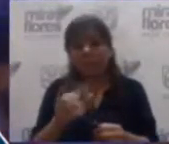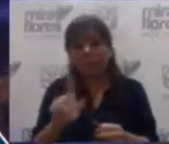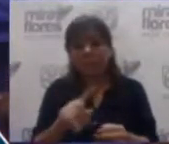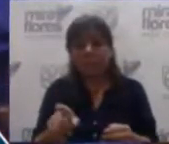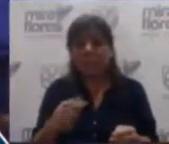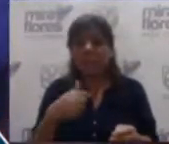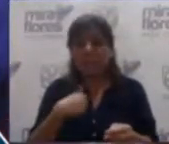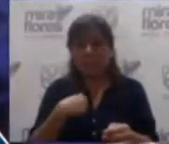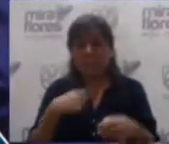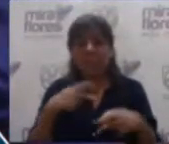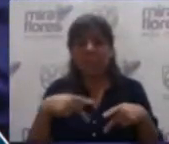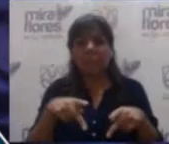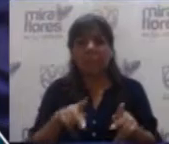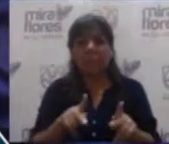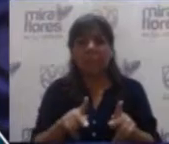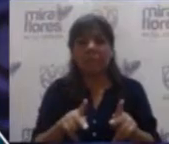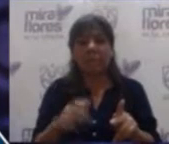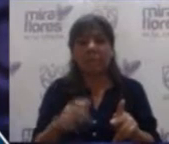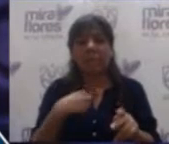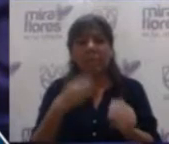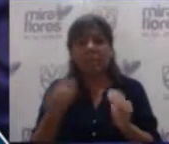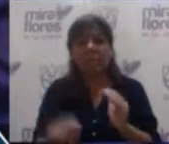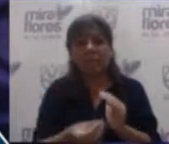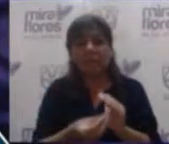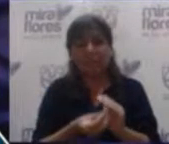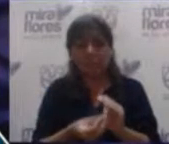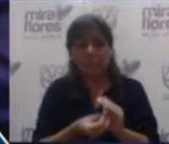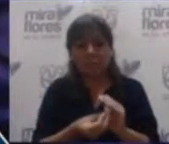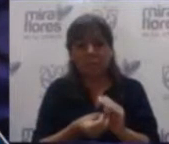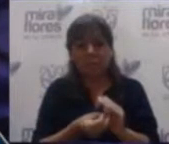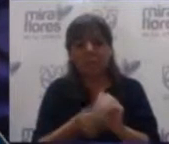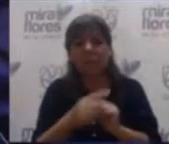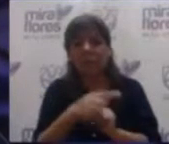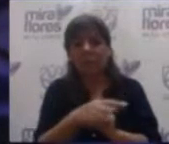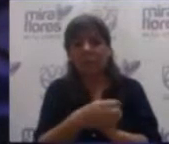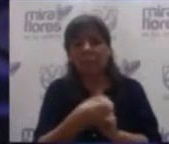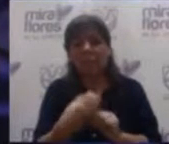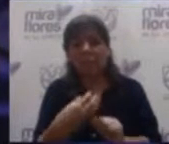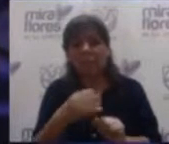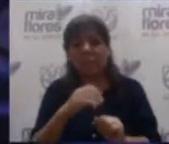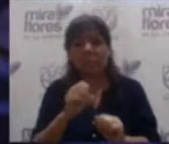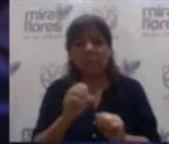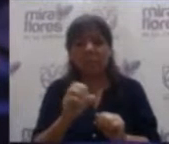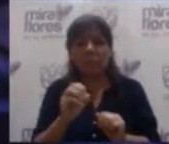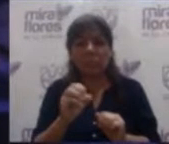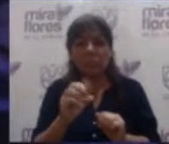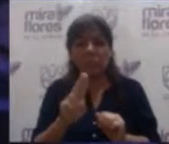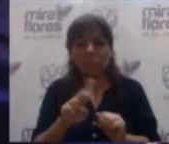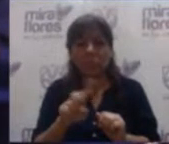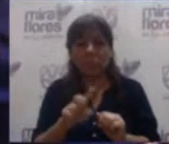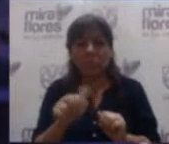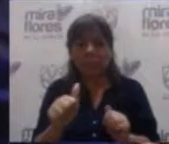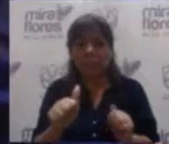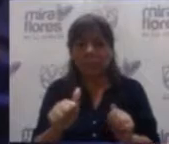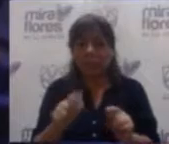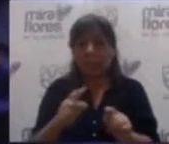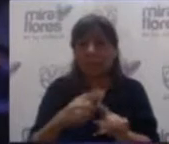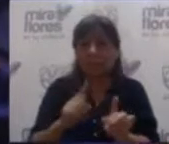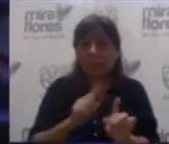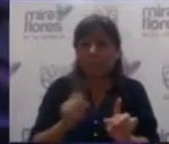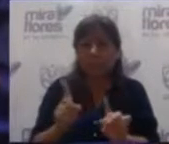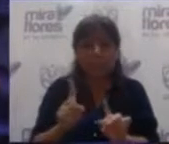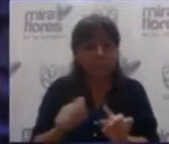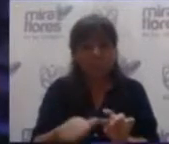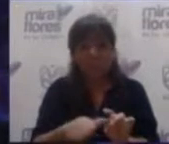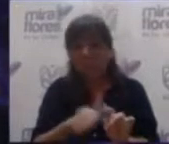permite, usted podría agregar algo a lo dicho por el regidor Sousa. Pero si no es con relación a las